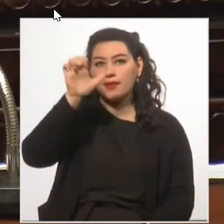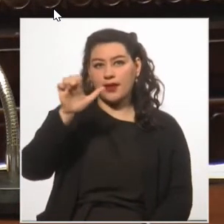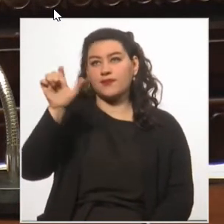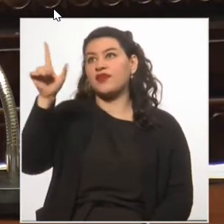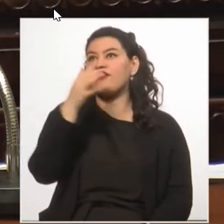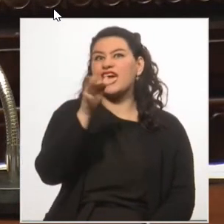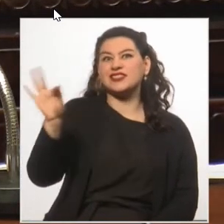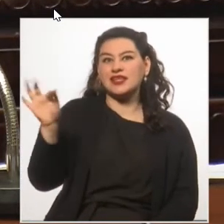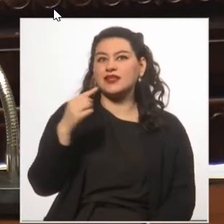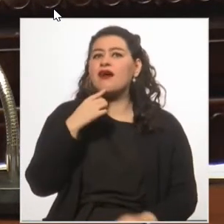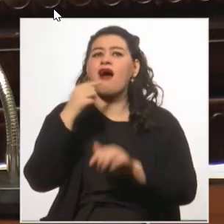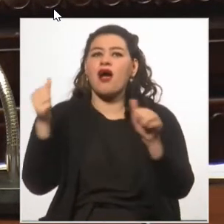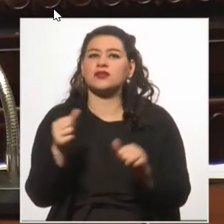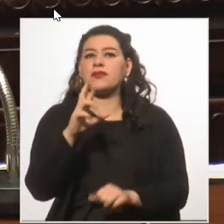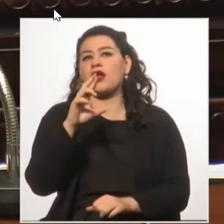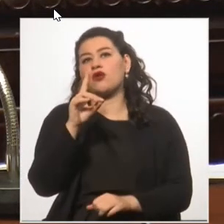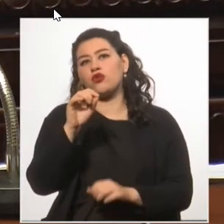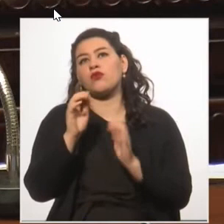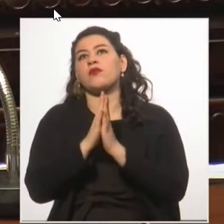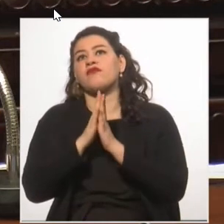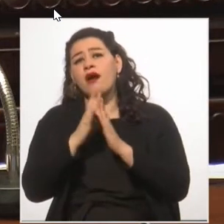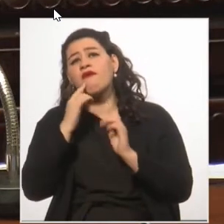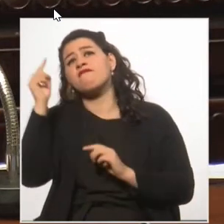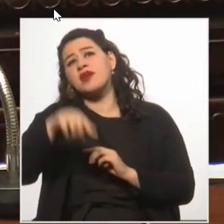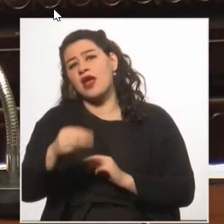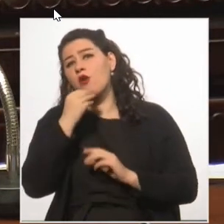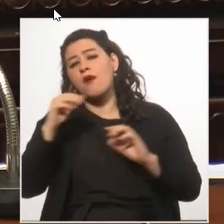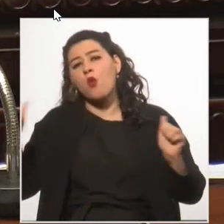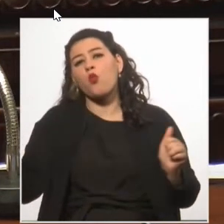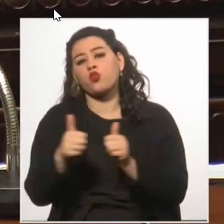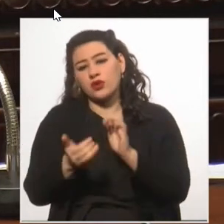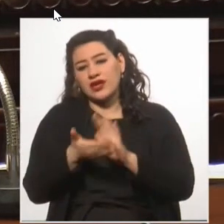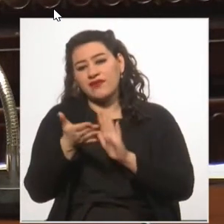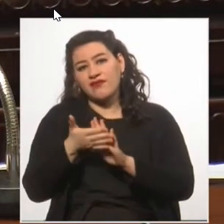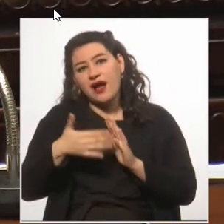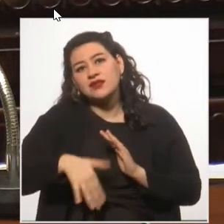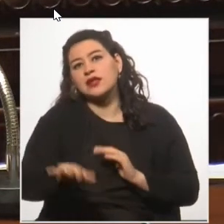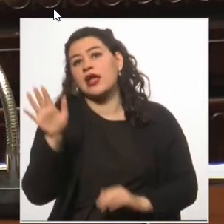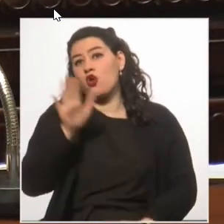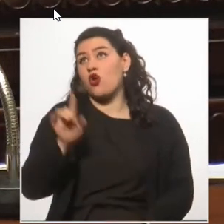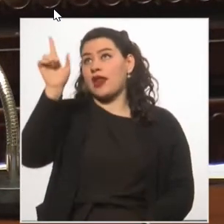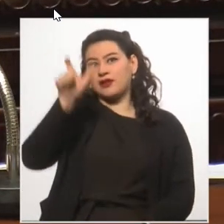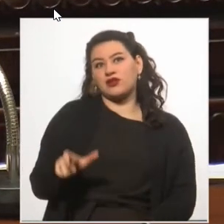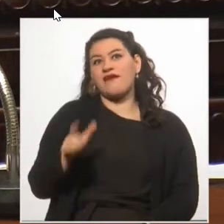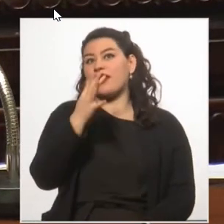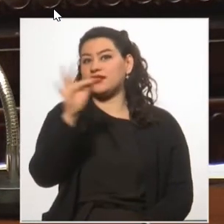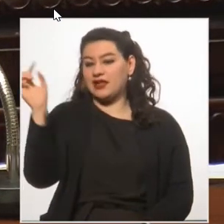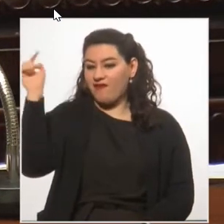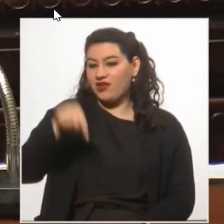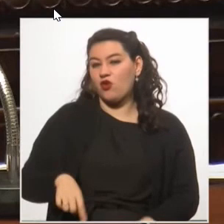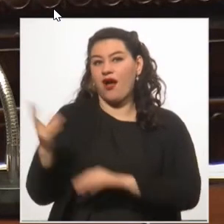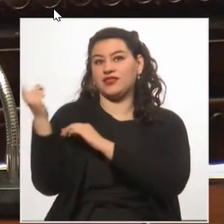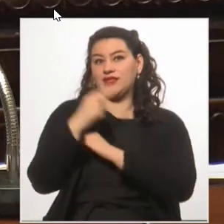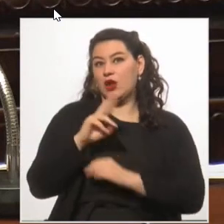Jaurès, hace para que Rodó lo acompañara en el banquete que se iba a ofrecer en su honor con motivo de su